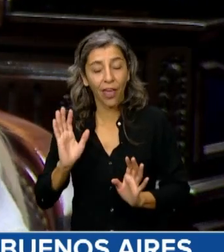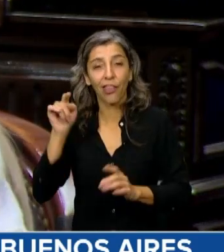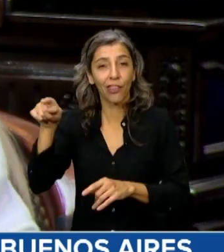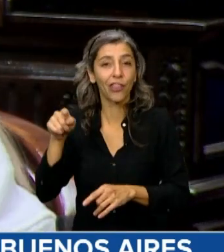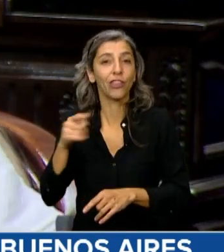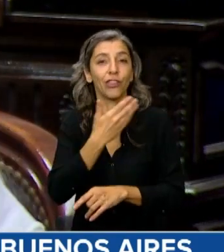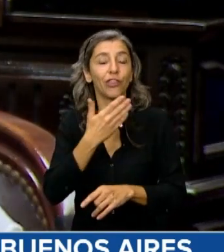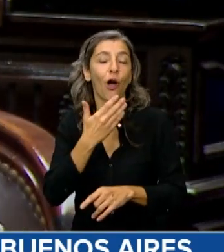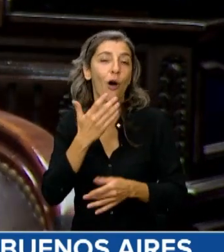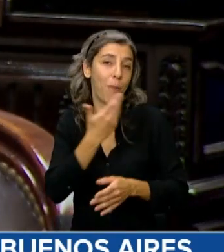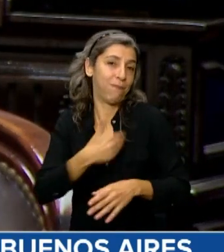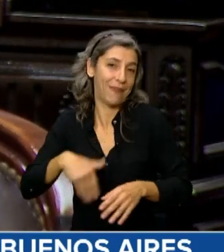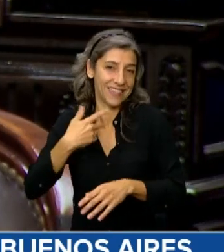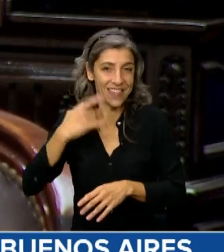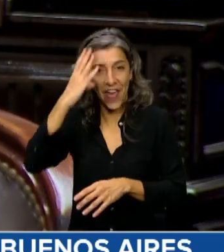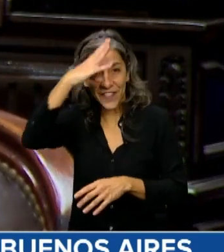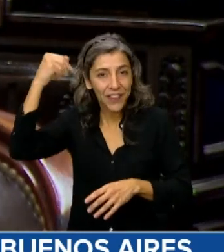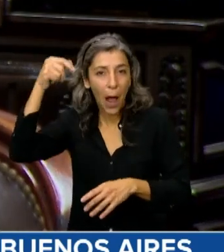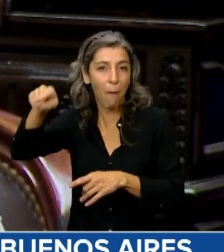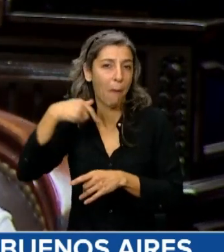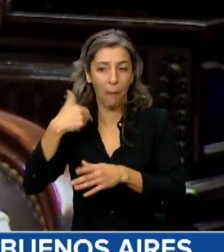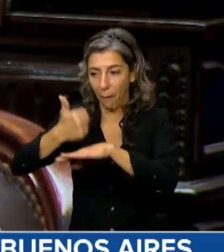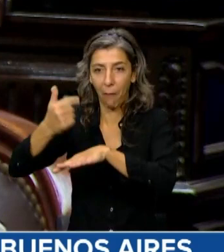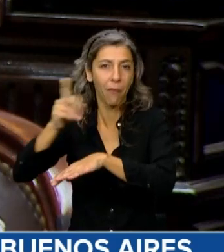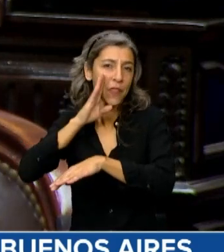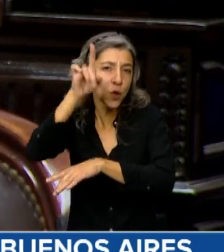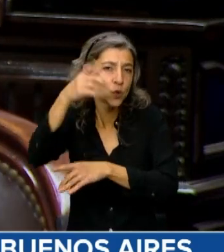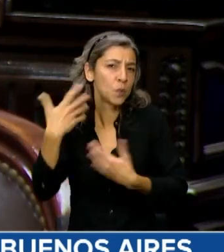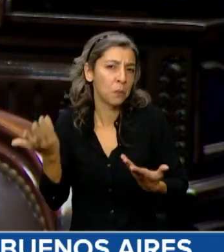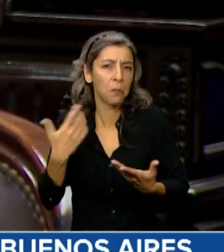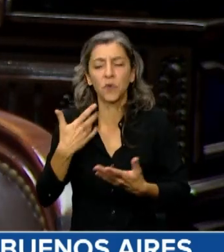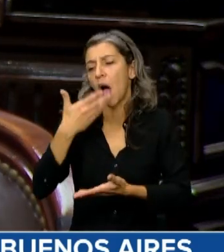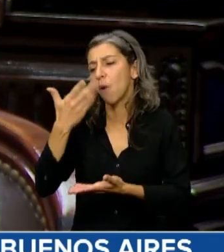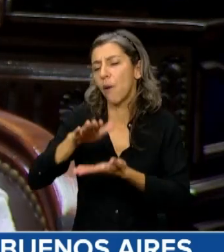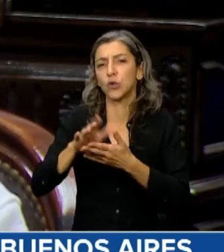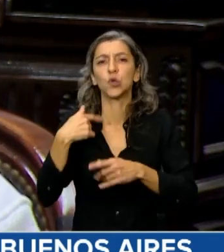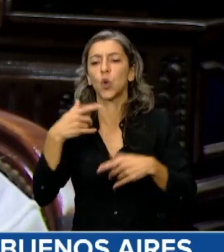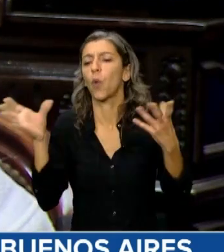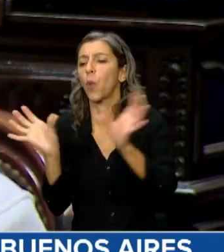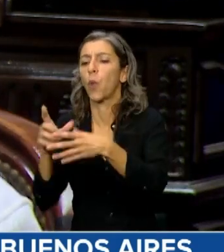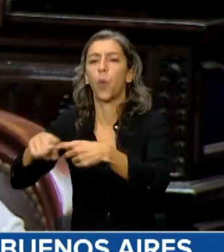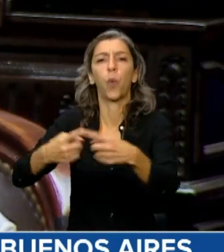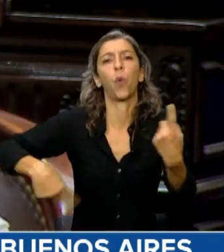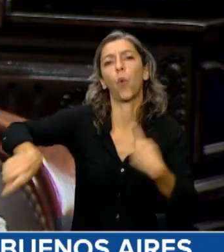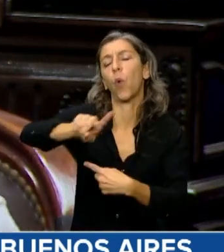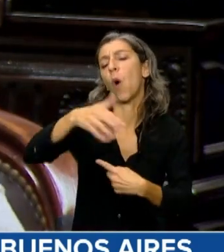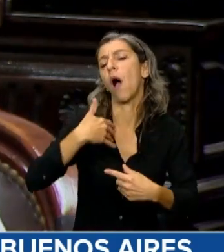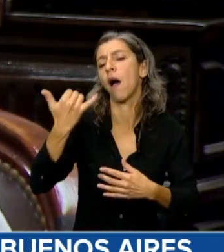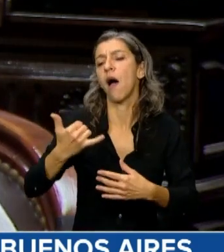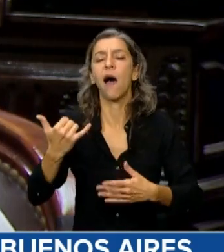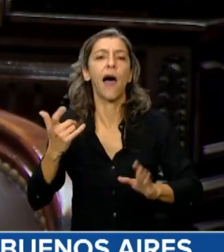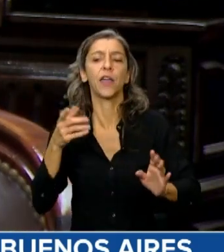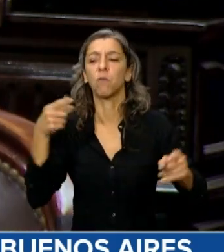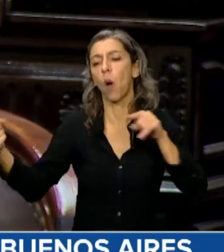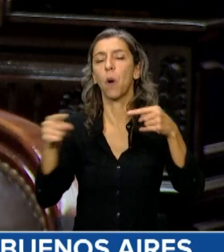y el conjunto de los grupos económicos, mediáticos, políticos y la justicia en su contra,